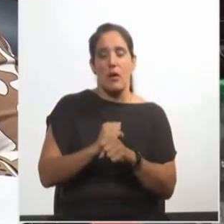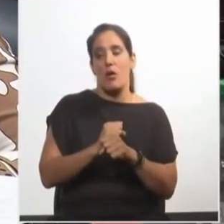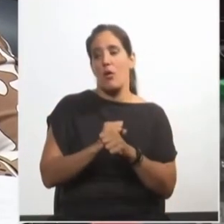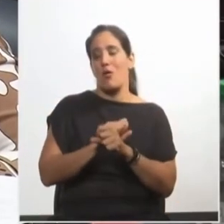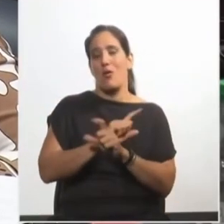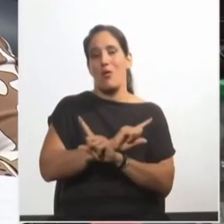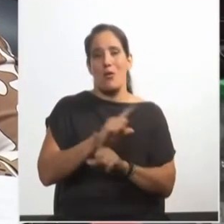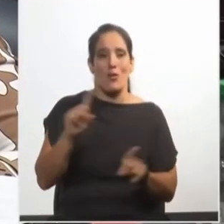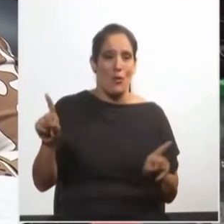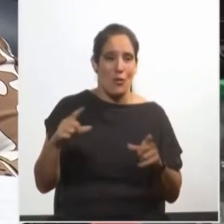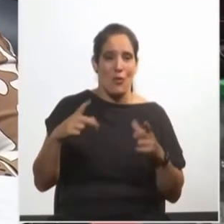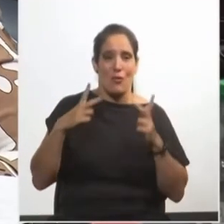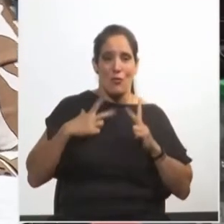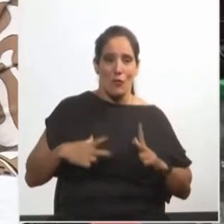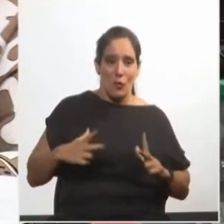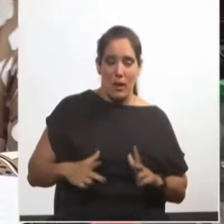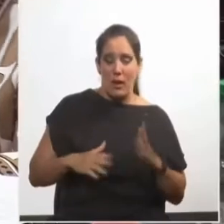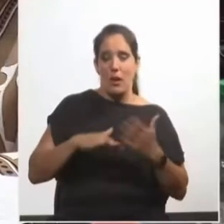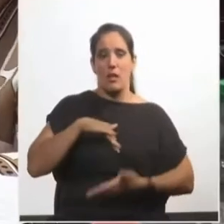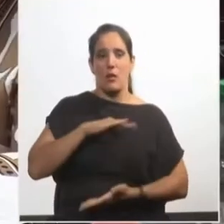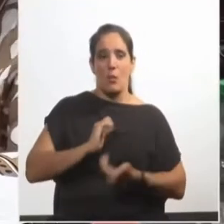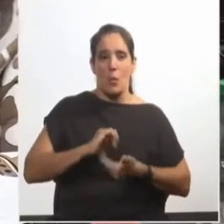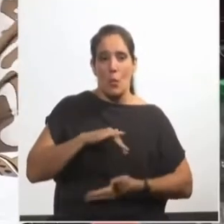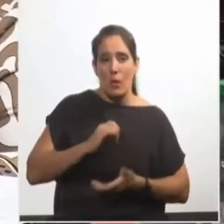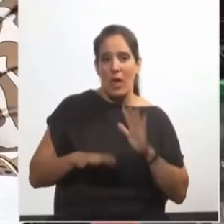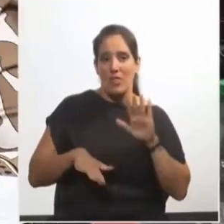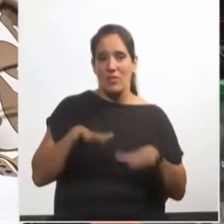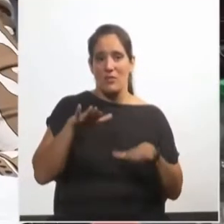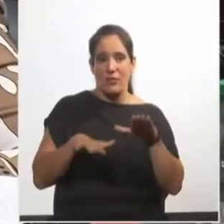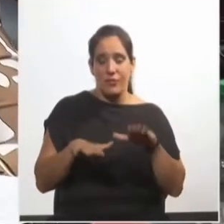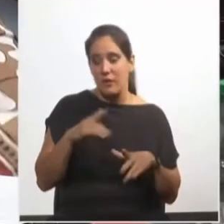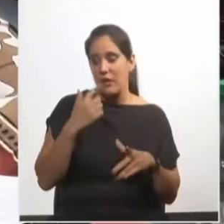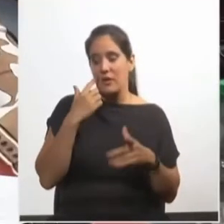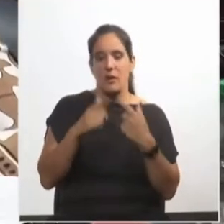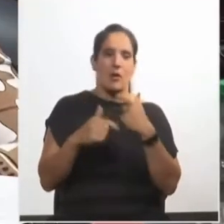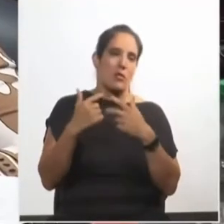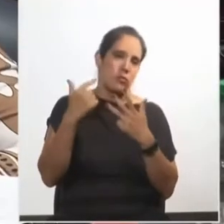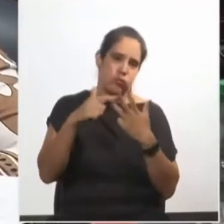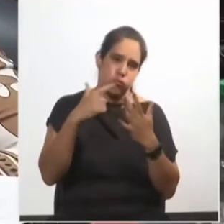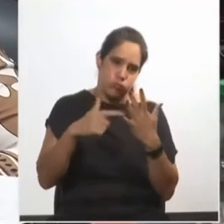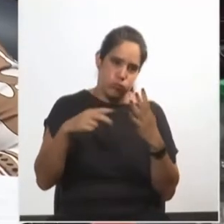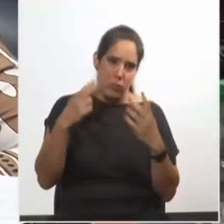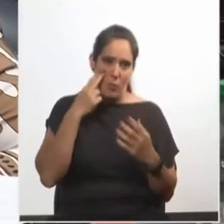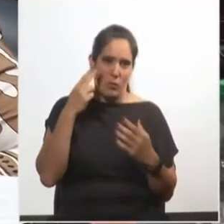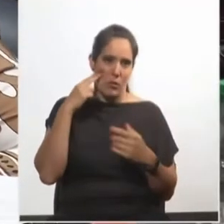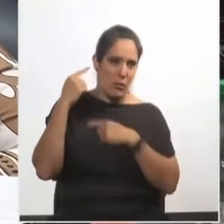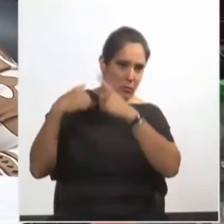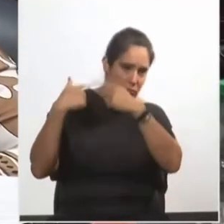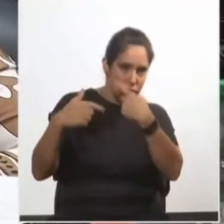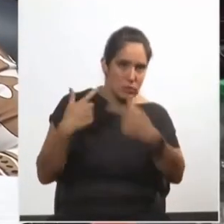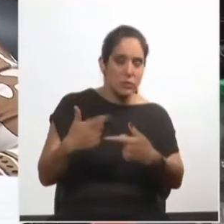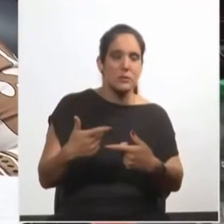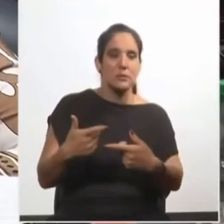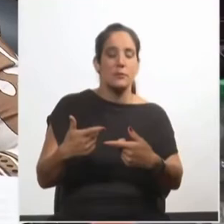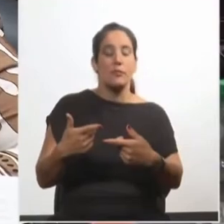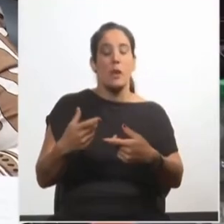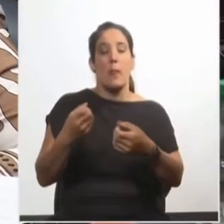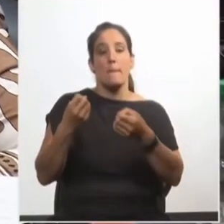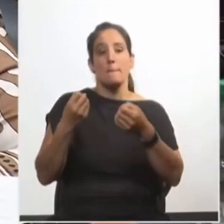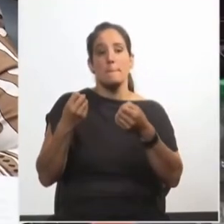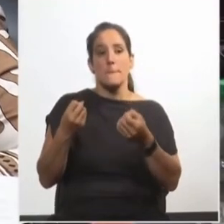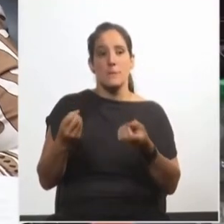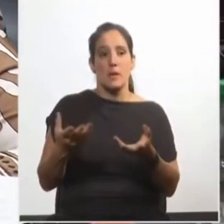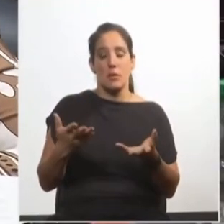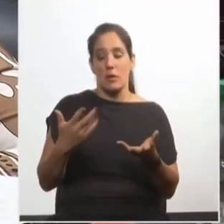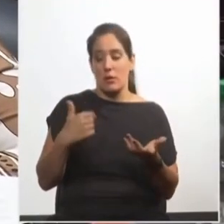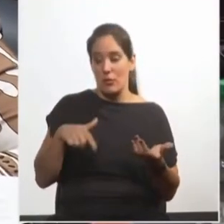la desigualdad de género, entre otros problemas estructurales que el Uruguay arrastra. Por sí solo no